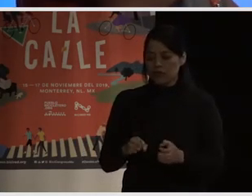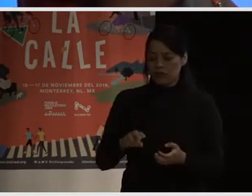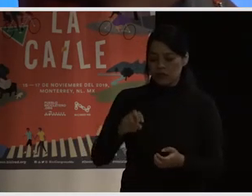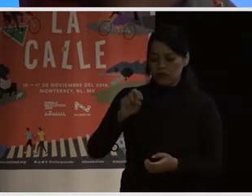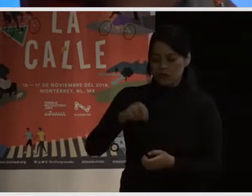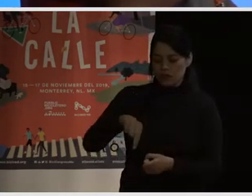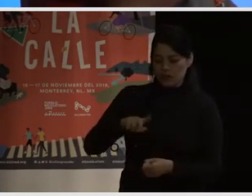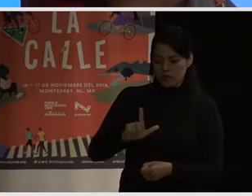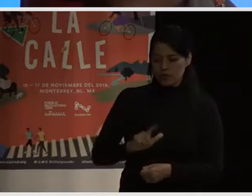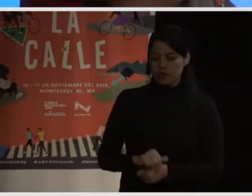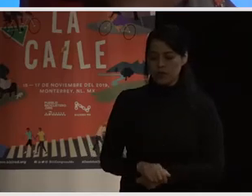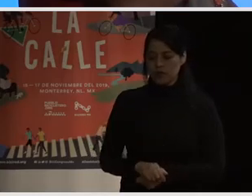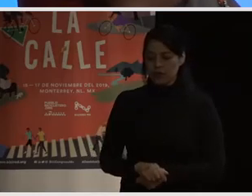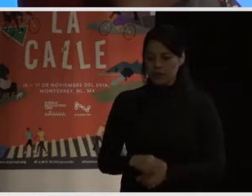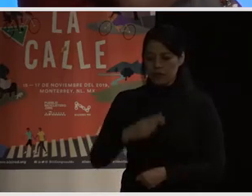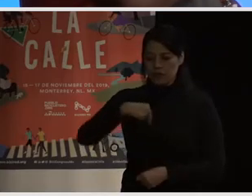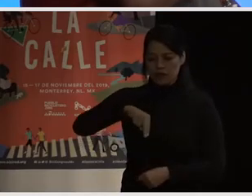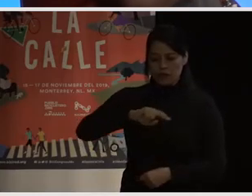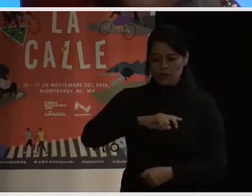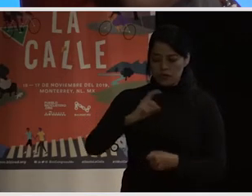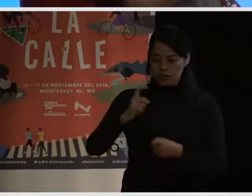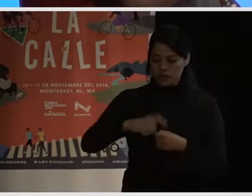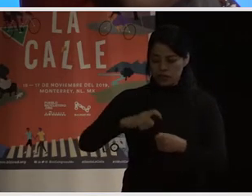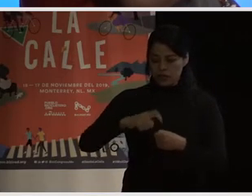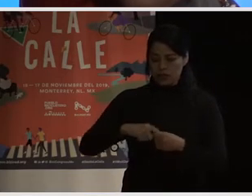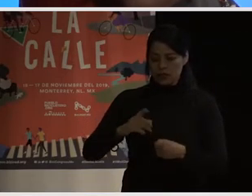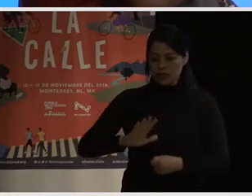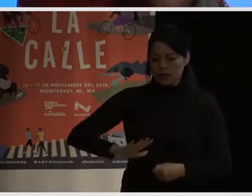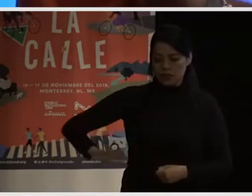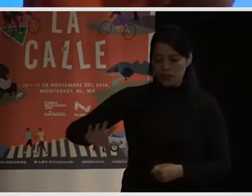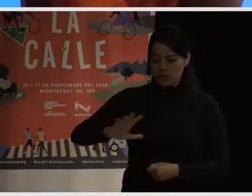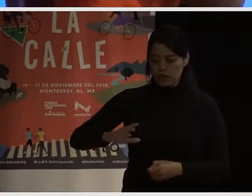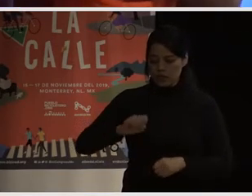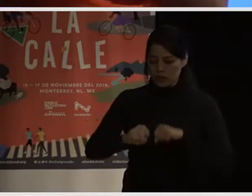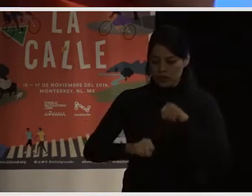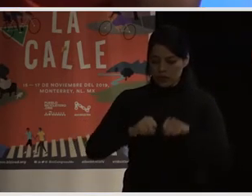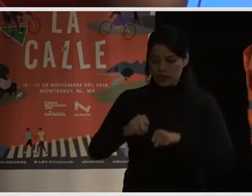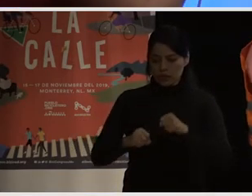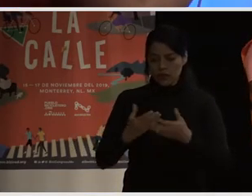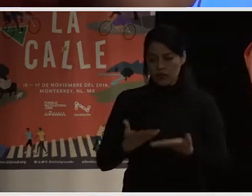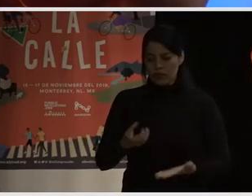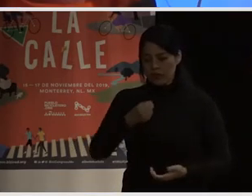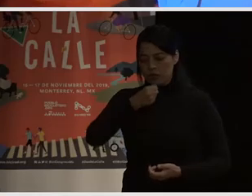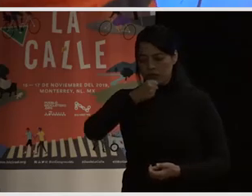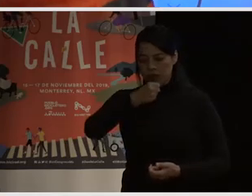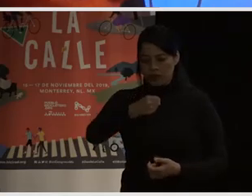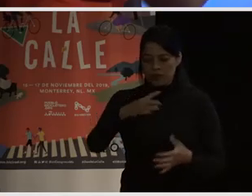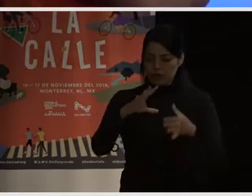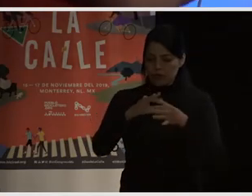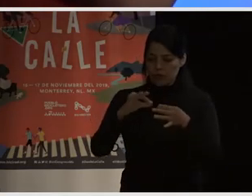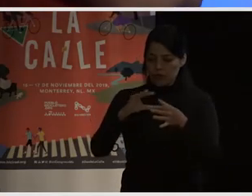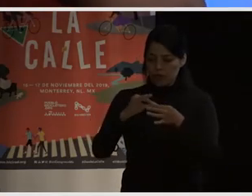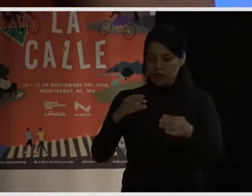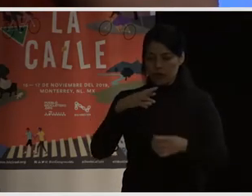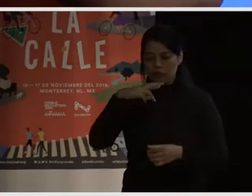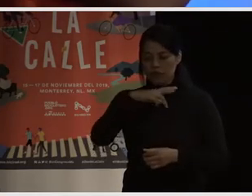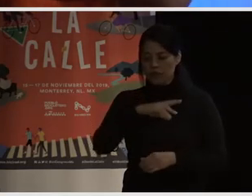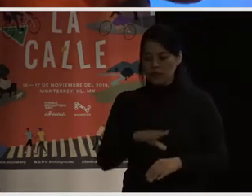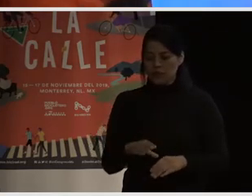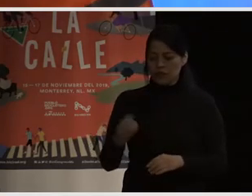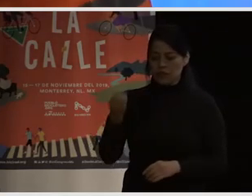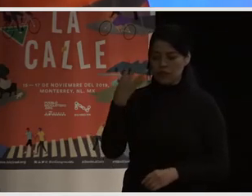cual formamos parte como pueblo y cicatero bien sin más les dejo el micrófono a la hora para que explique rápidamente un poco la dinámica